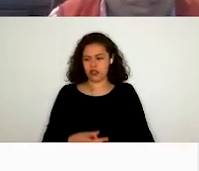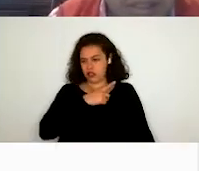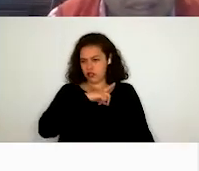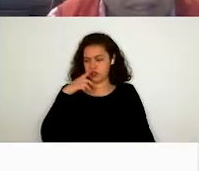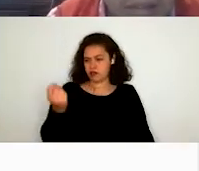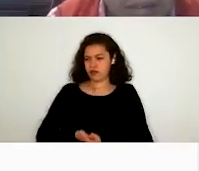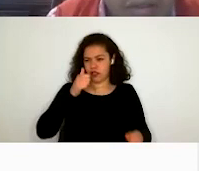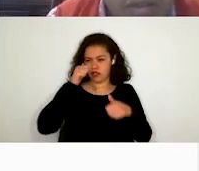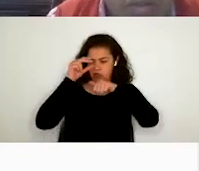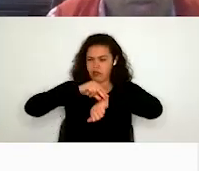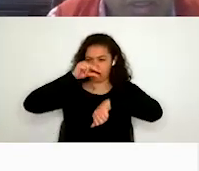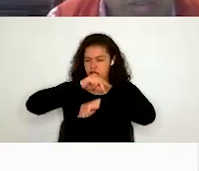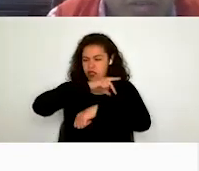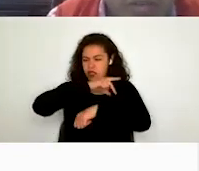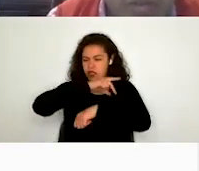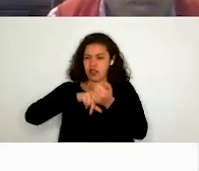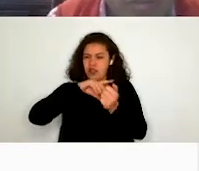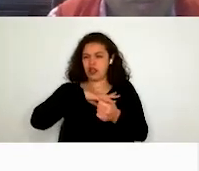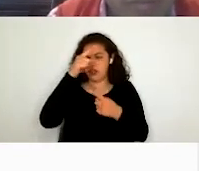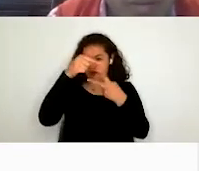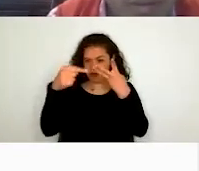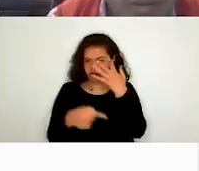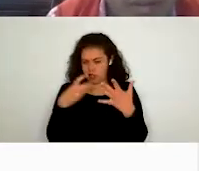auxilios? Son todos estos puntos.